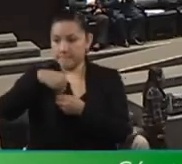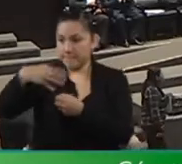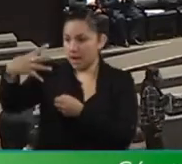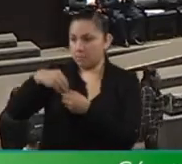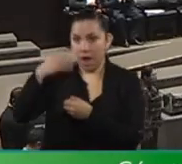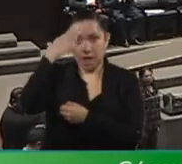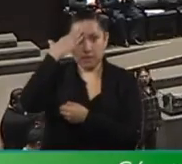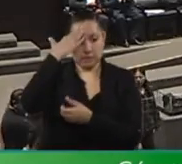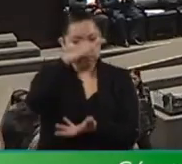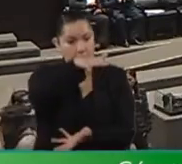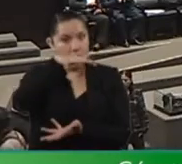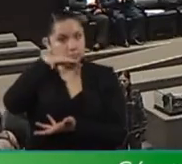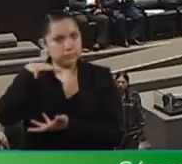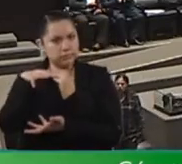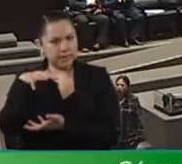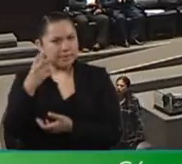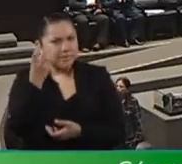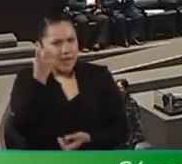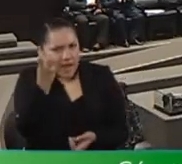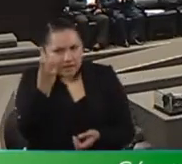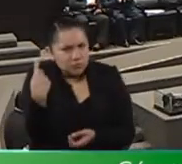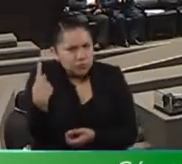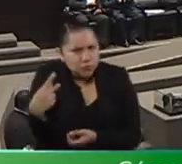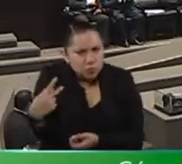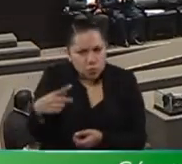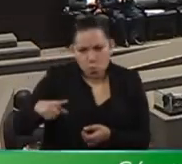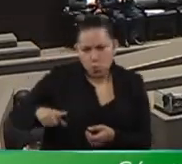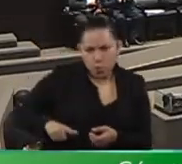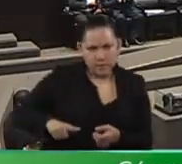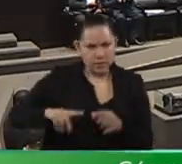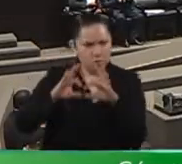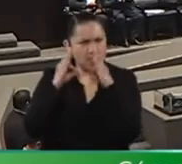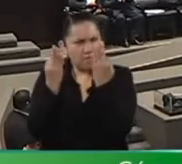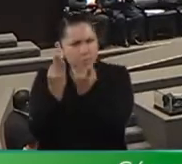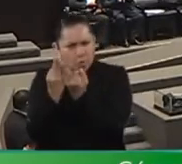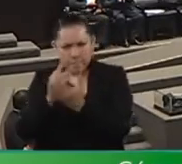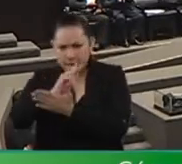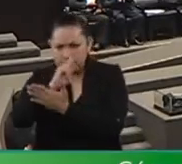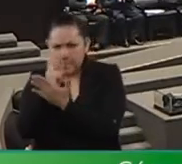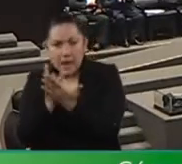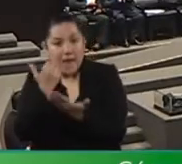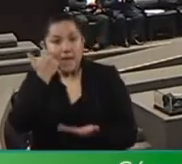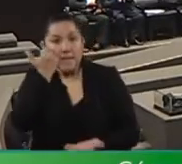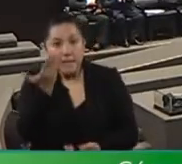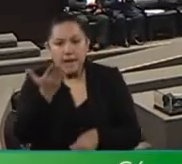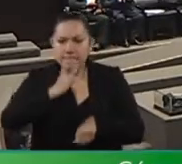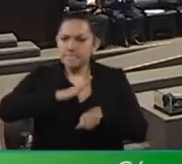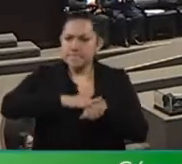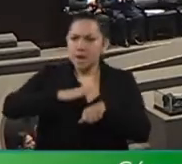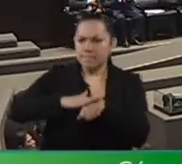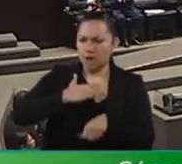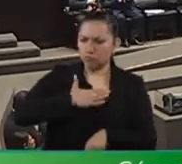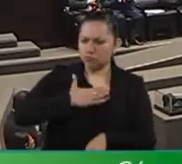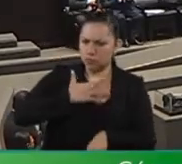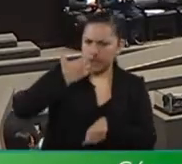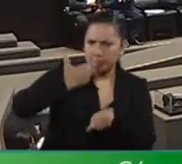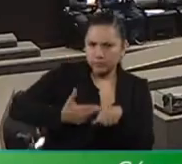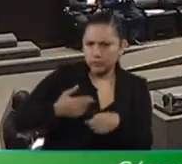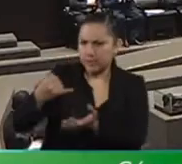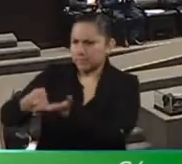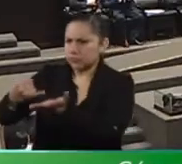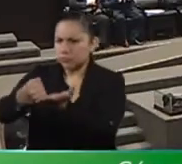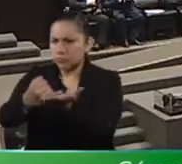estrategia deliberada por parte de este gobierno para acaparar más poder fiscal. Desde